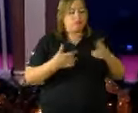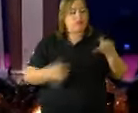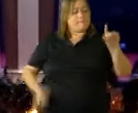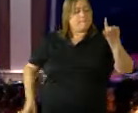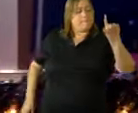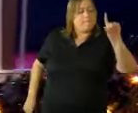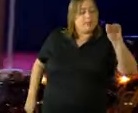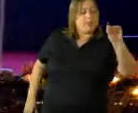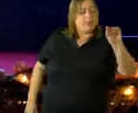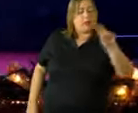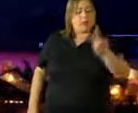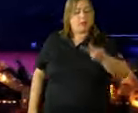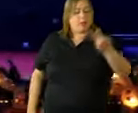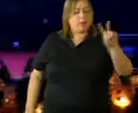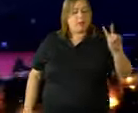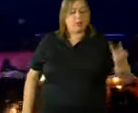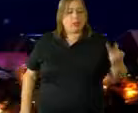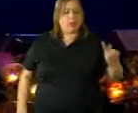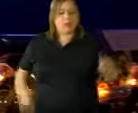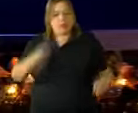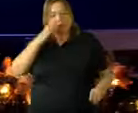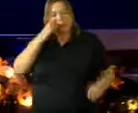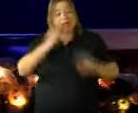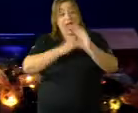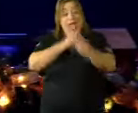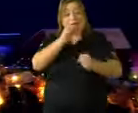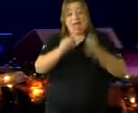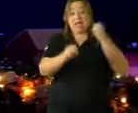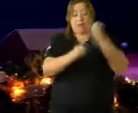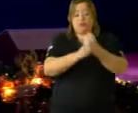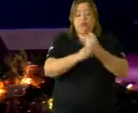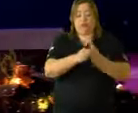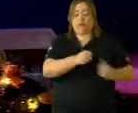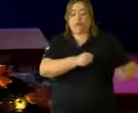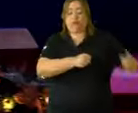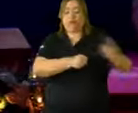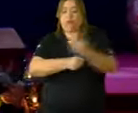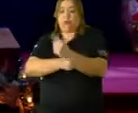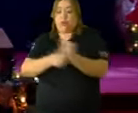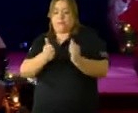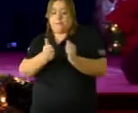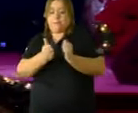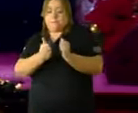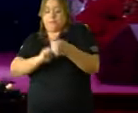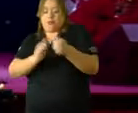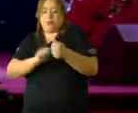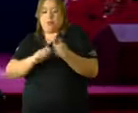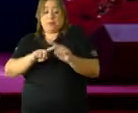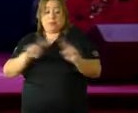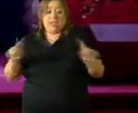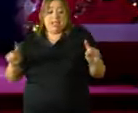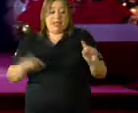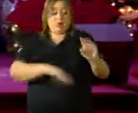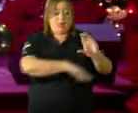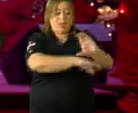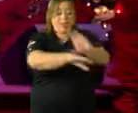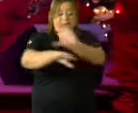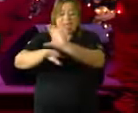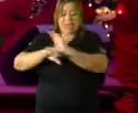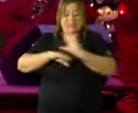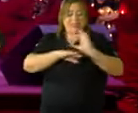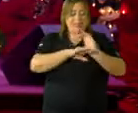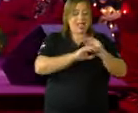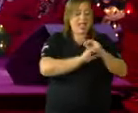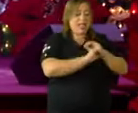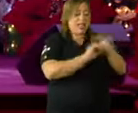2022 se presenta con grandes desafíos, pero aquí hay una iglesia que no la detuvo